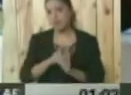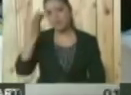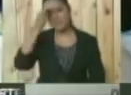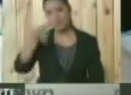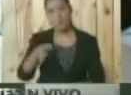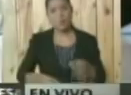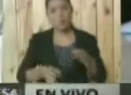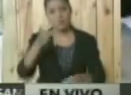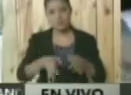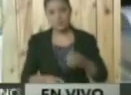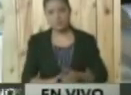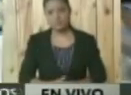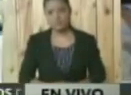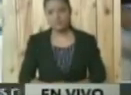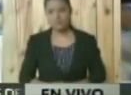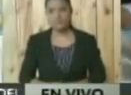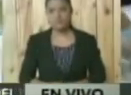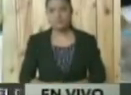justicia ante los tribunales.